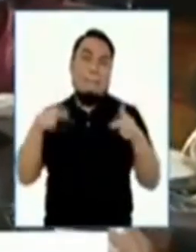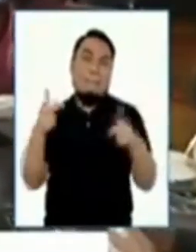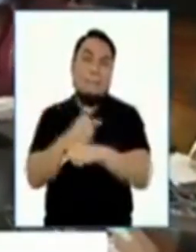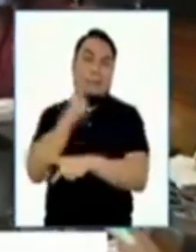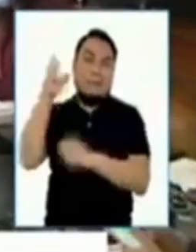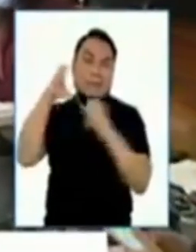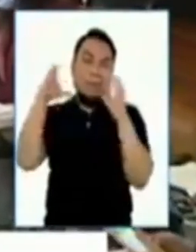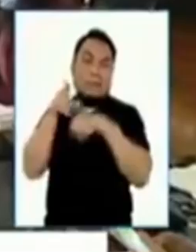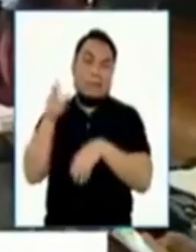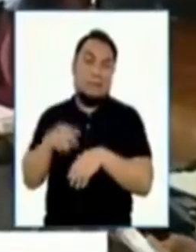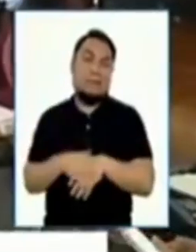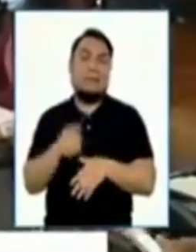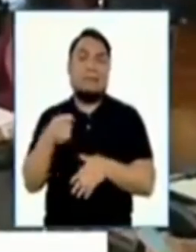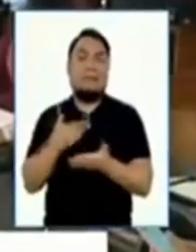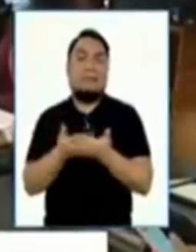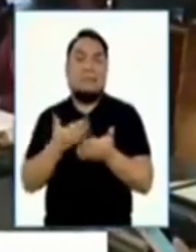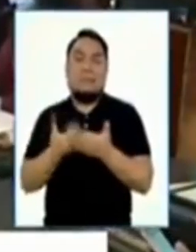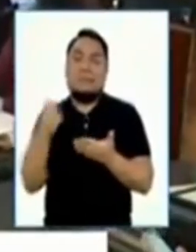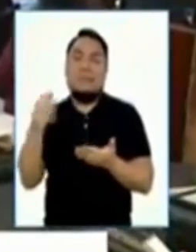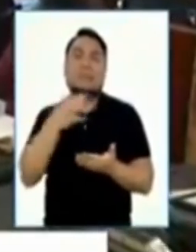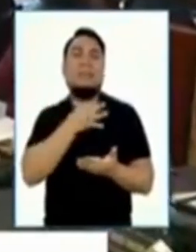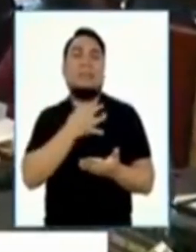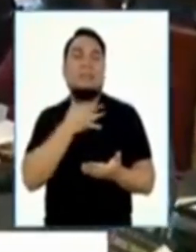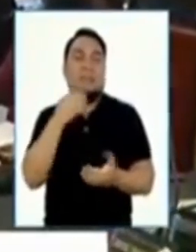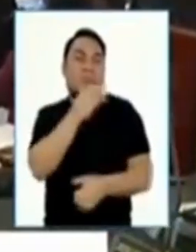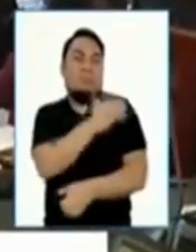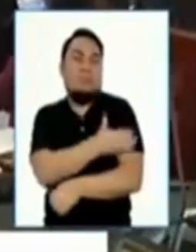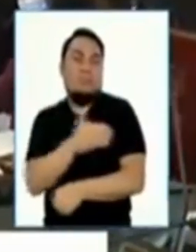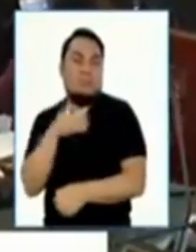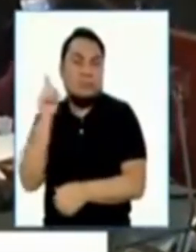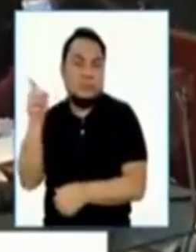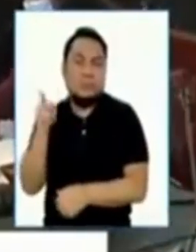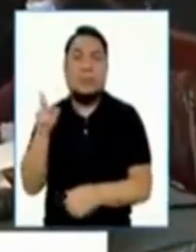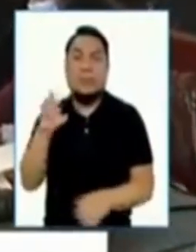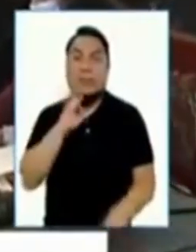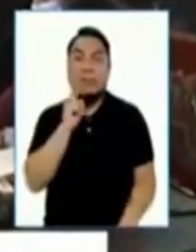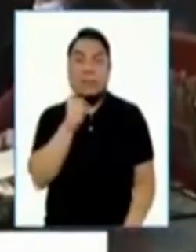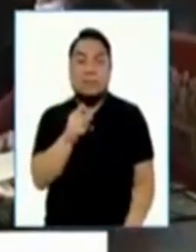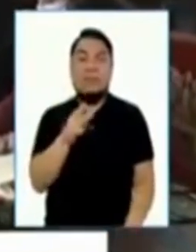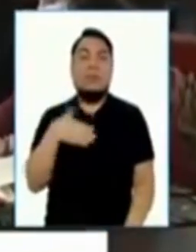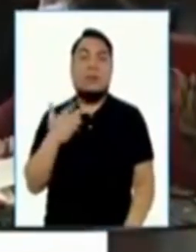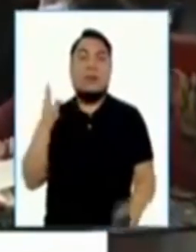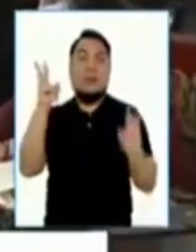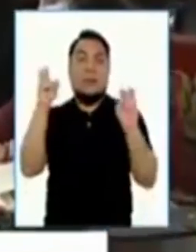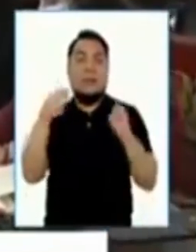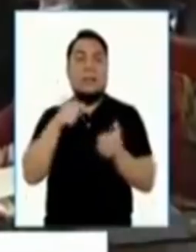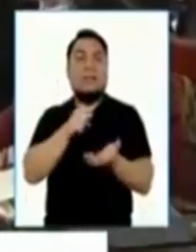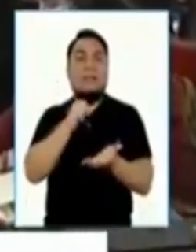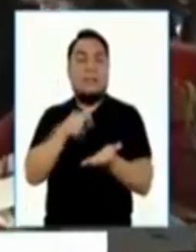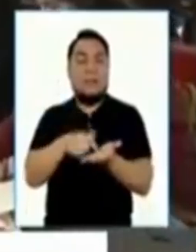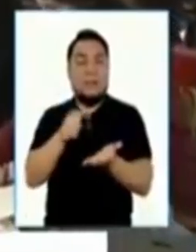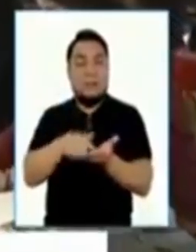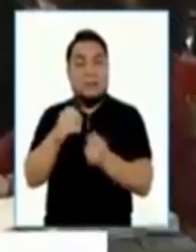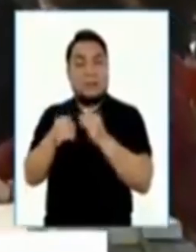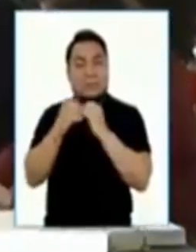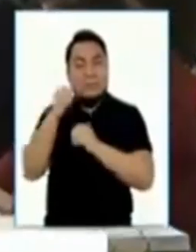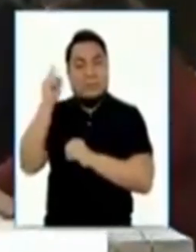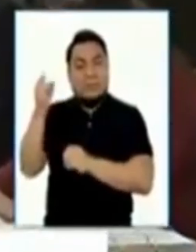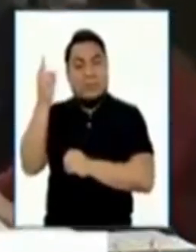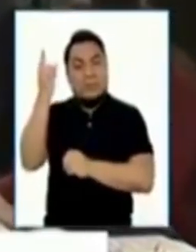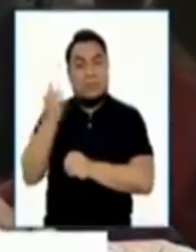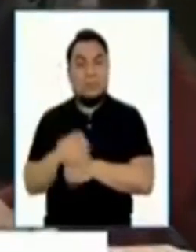preguntas respecto al pago del nuevo bono o segundo botón familiar universal de 760 soles